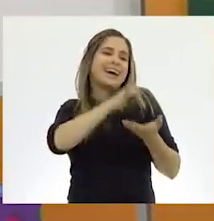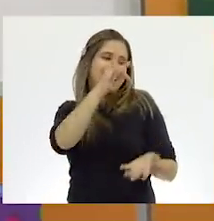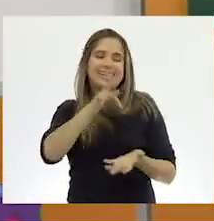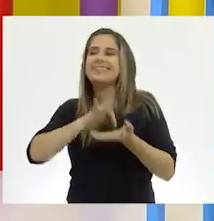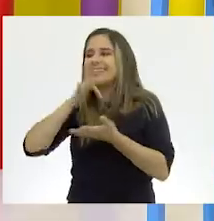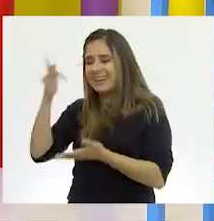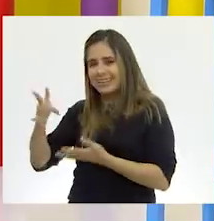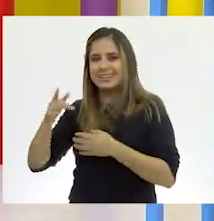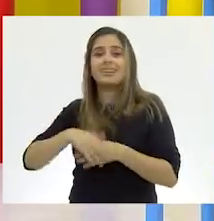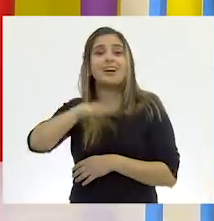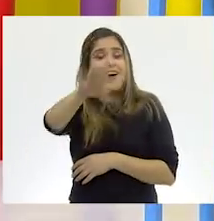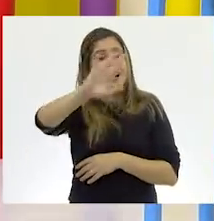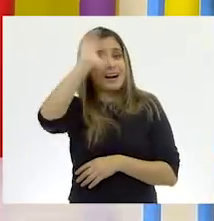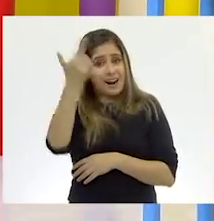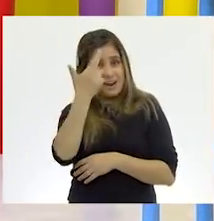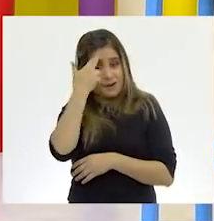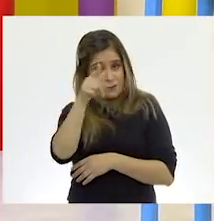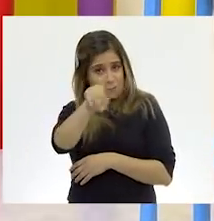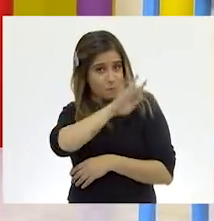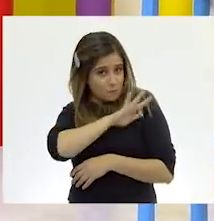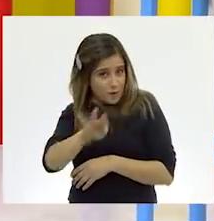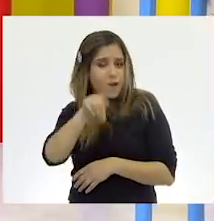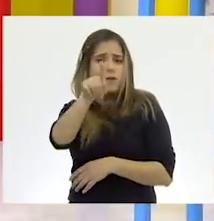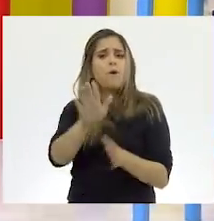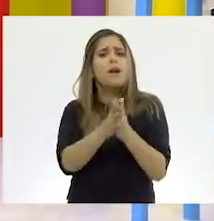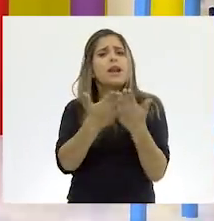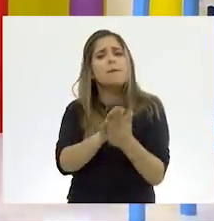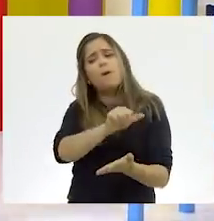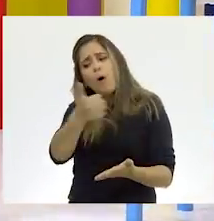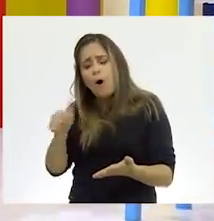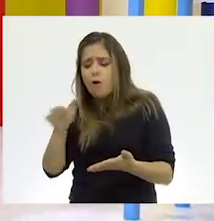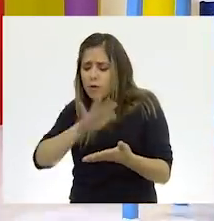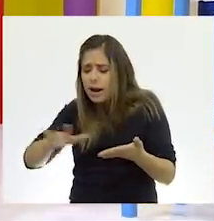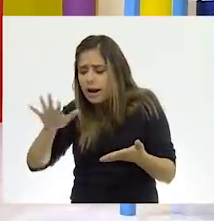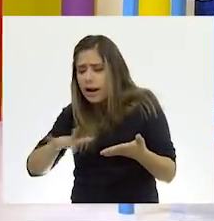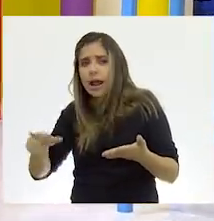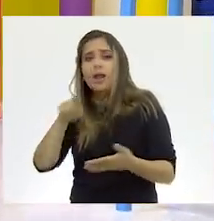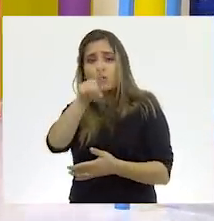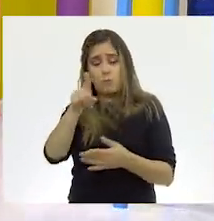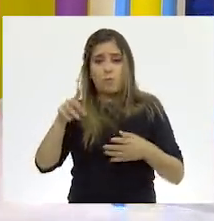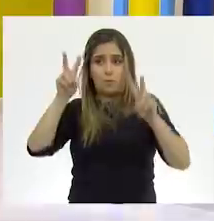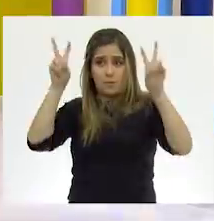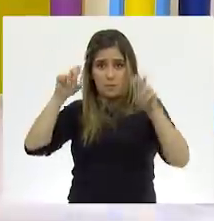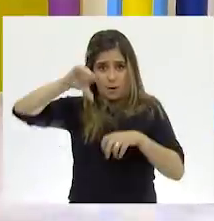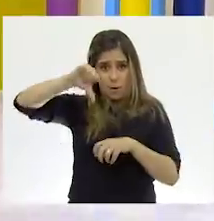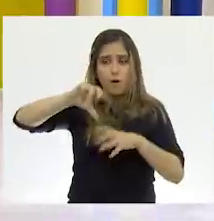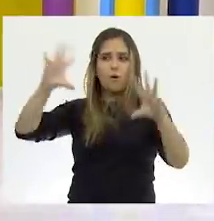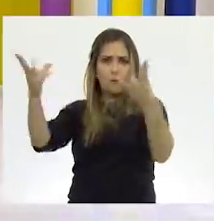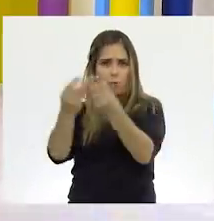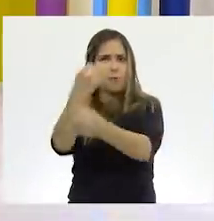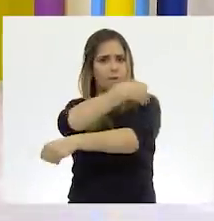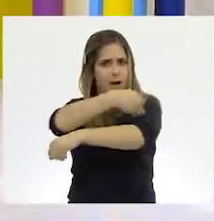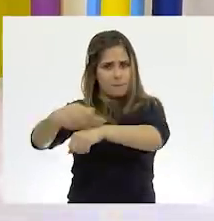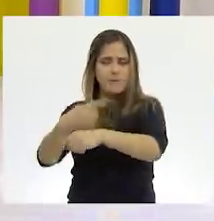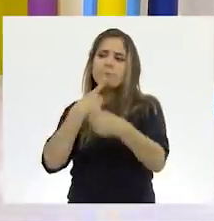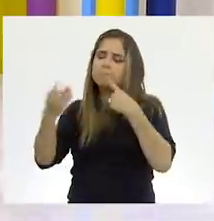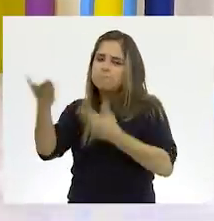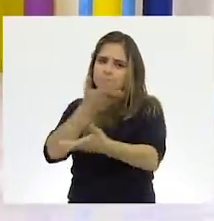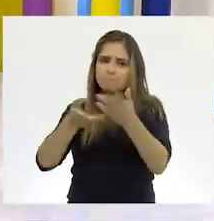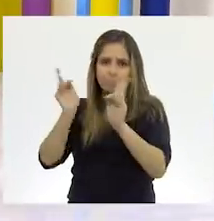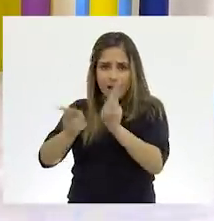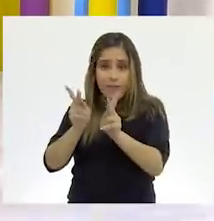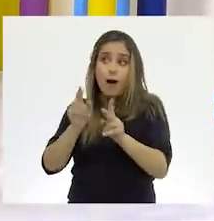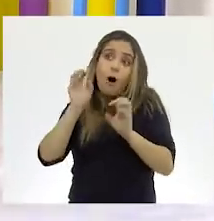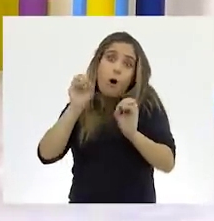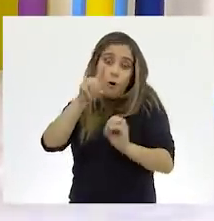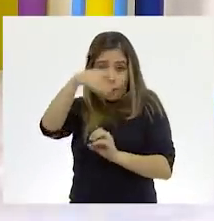ti. Te recuerdo que si te es posible, consulta otros libros y comenta el tema de hoy con tu familia. Si tienes la fortuna de hablar una lengua indígena,